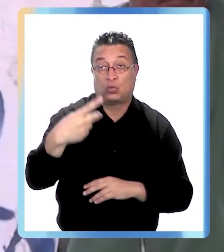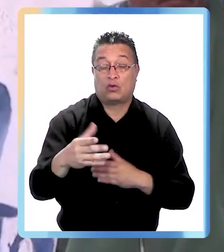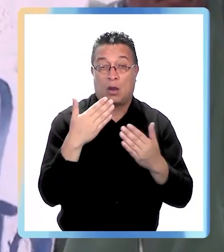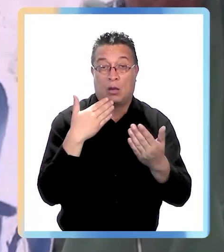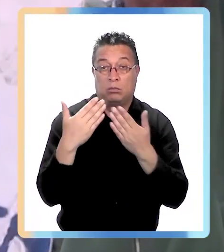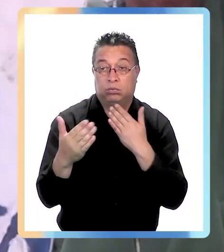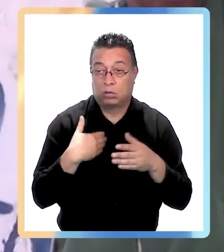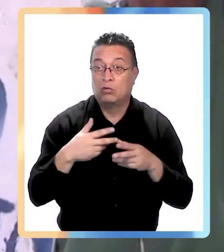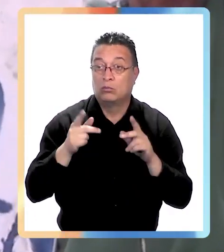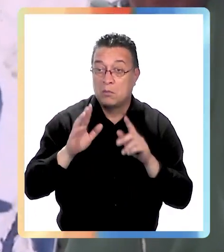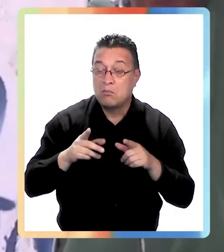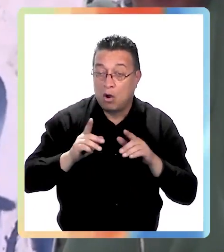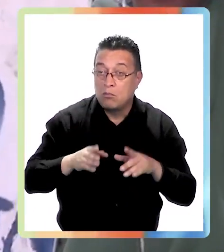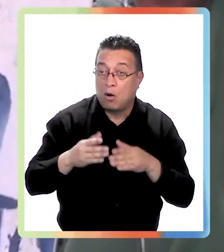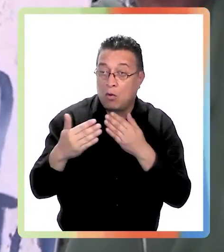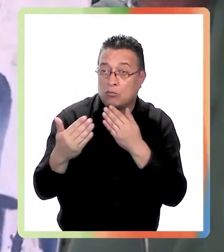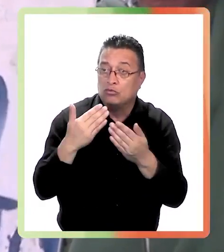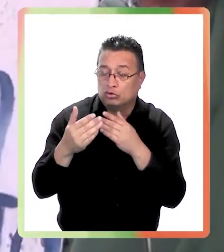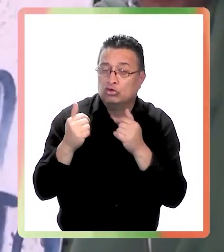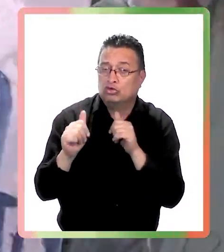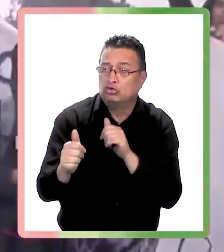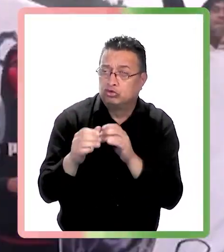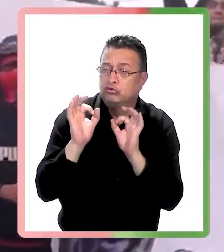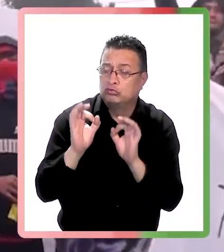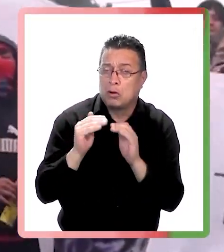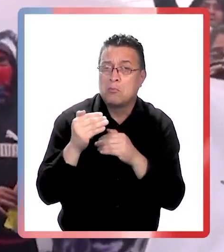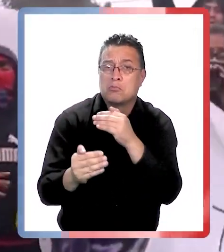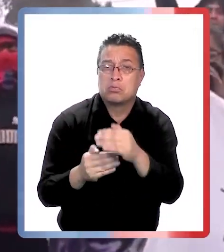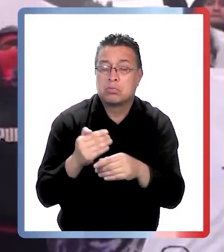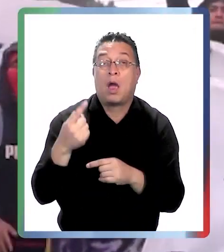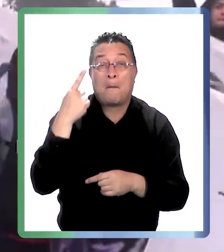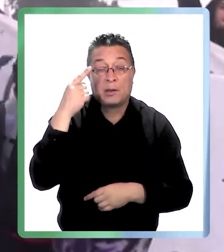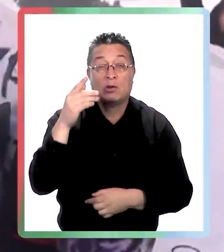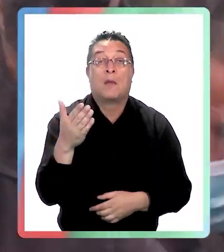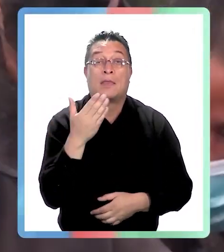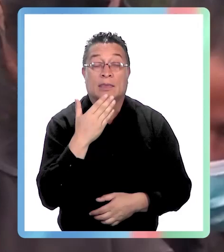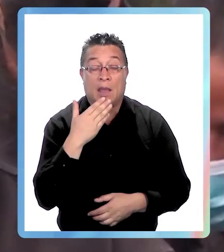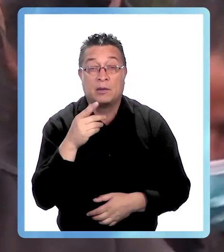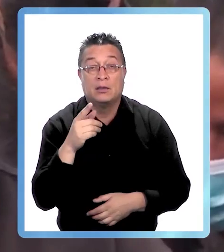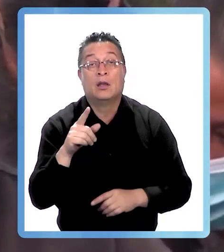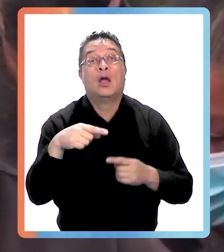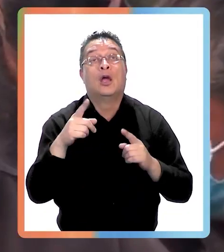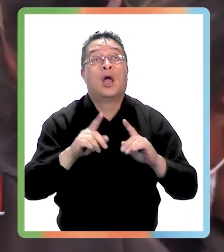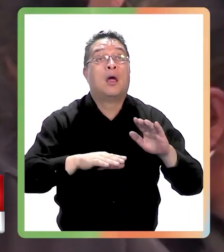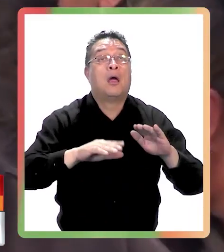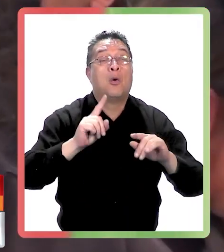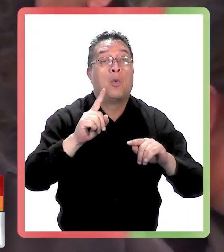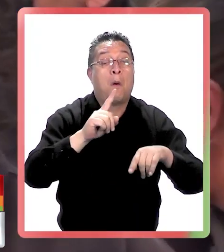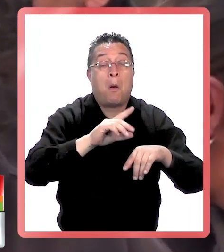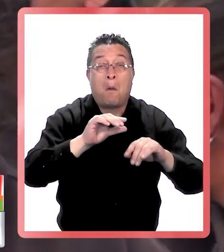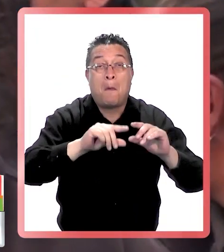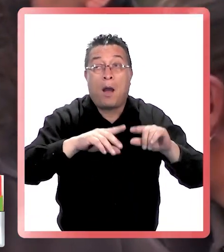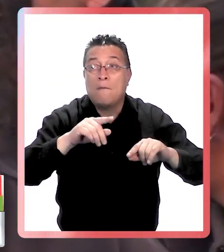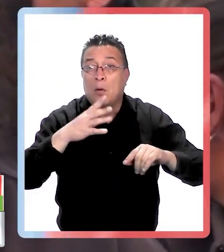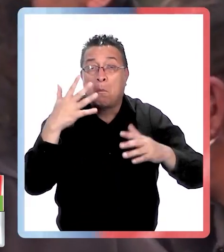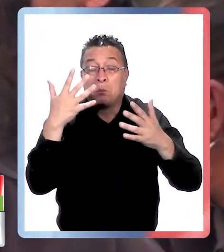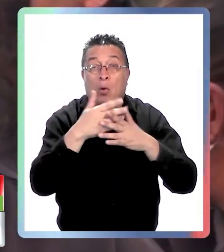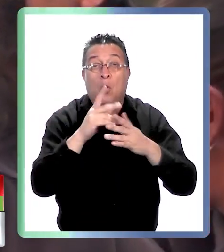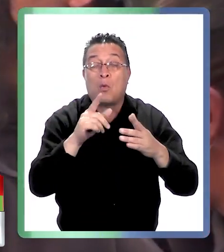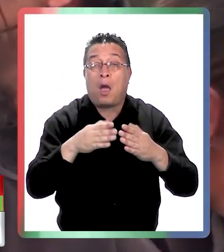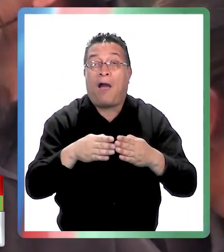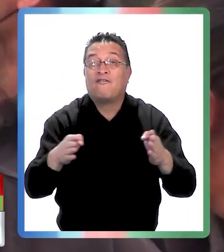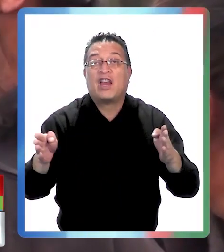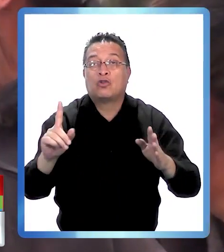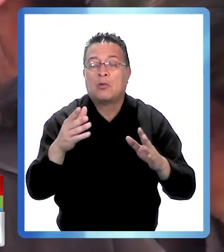dueño, íbamos siguiendo el caso de súper cerca, pero esa relación también en algún minuto dejó de ser